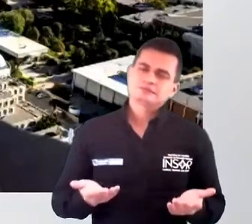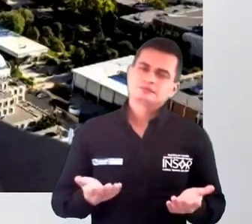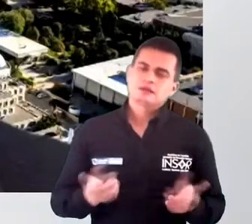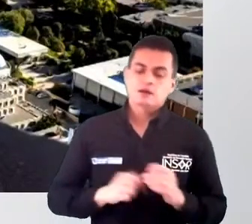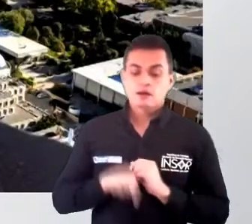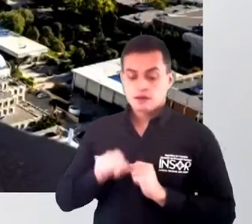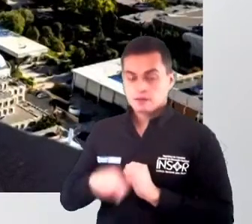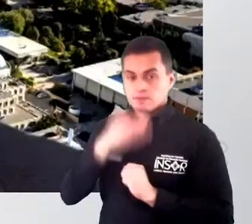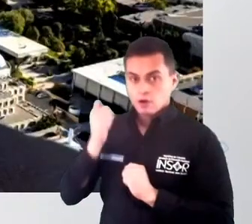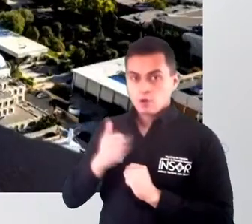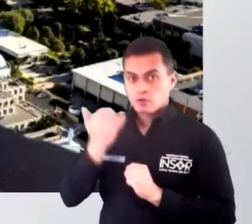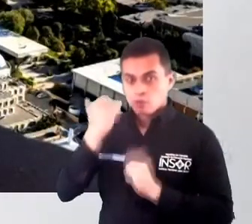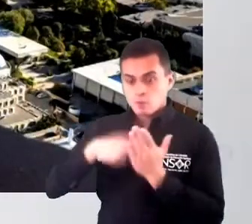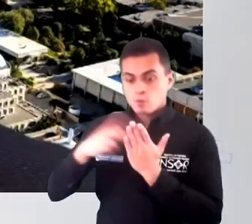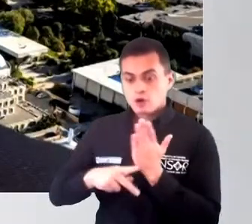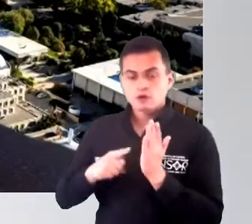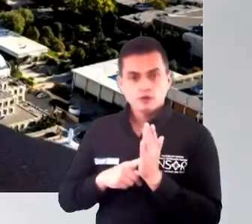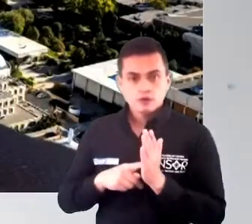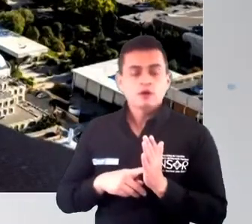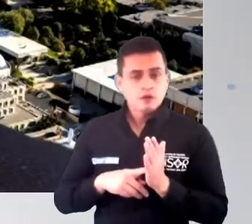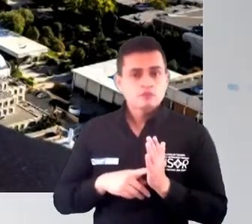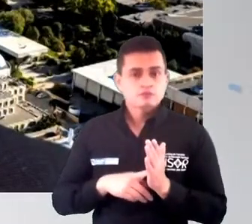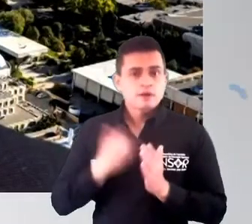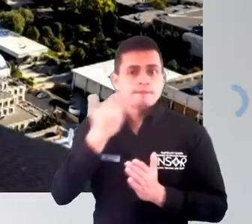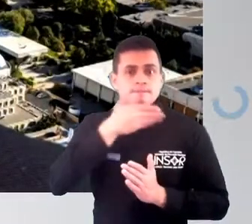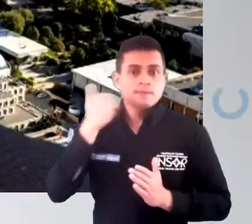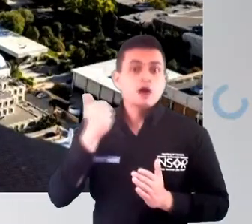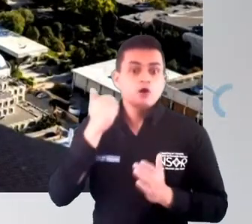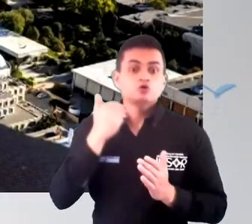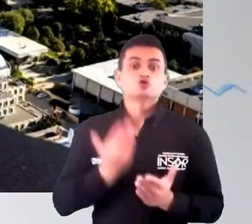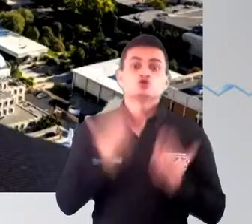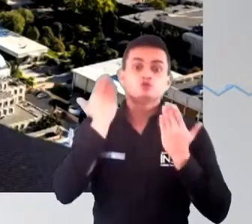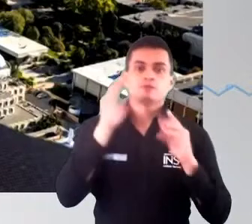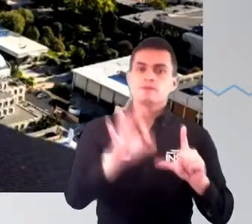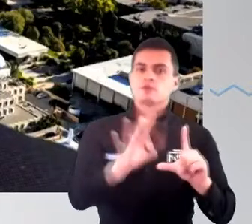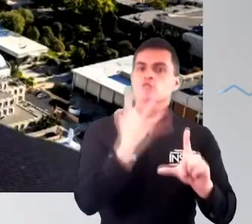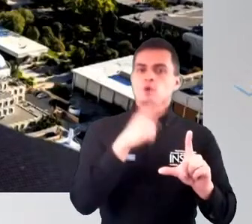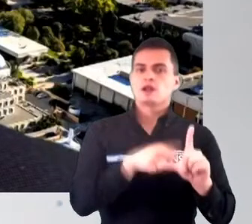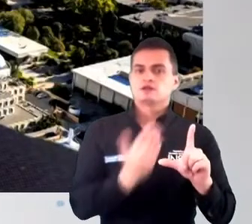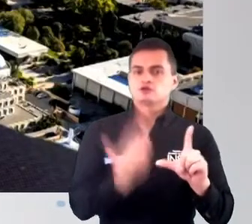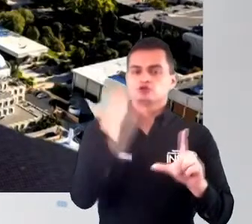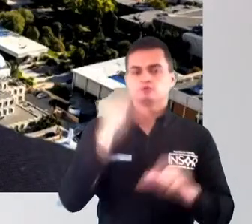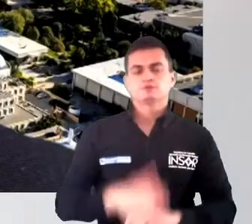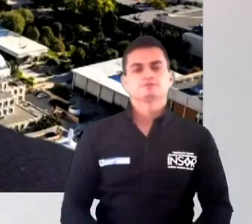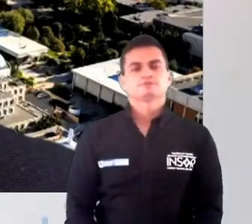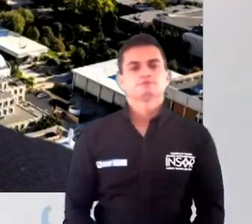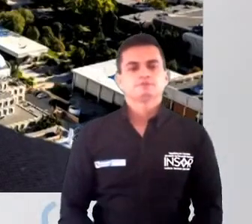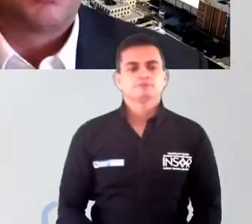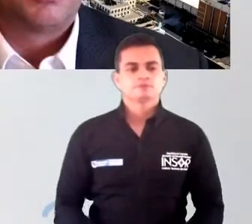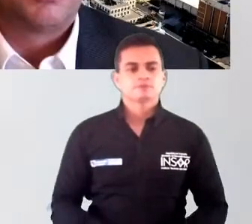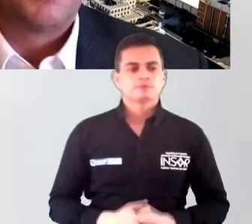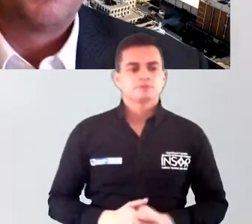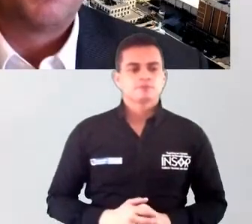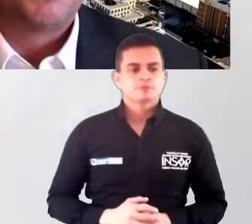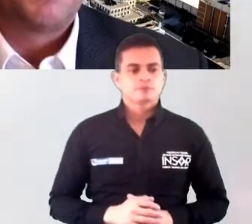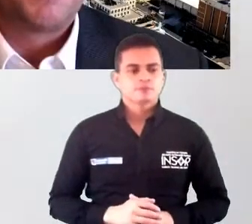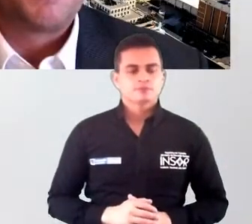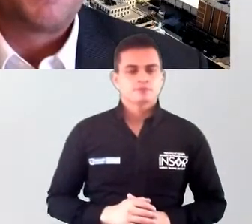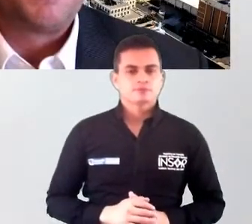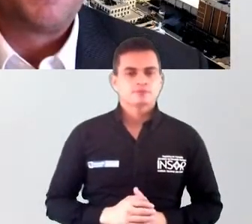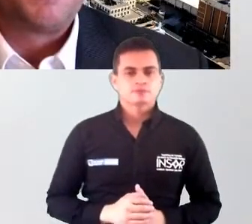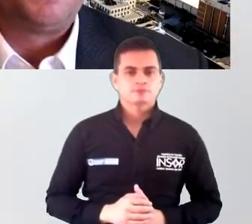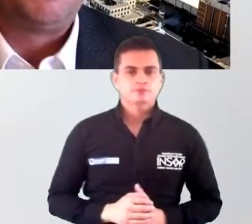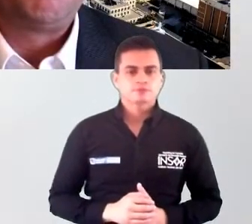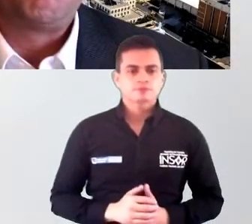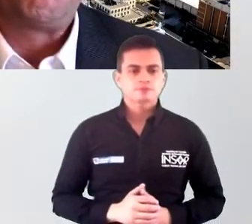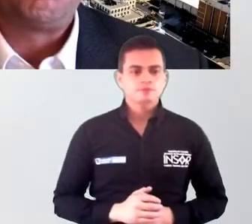son más fácilmente realizadas en el espacio virtual. Sí, usted ha traído a colación algo que está saliendo aquí también